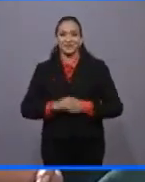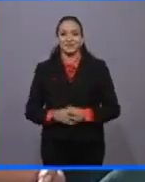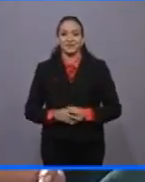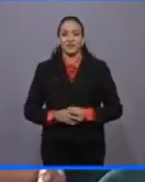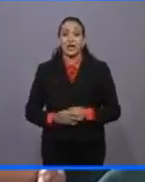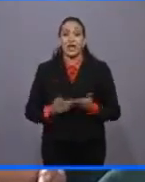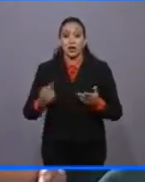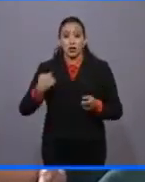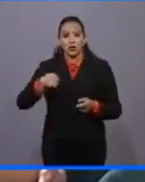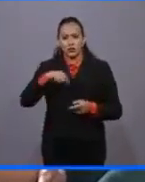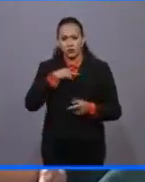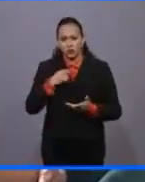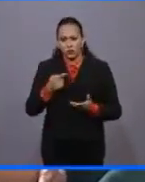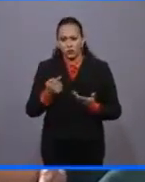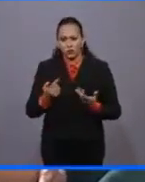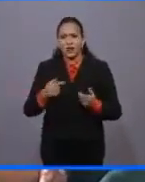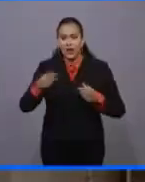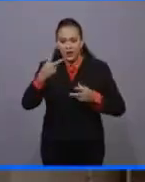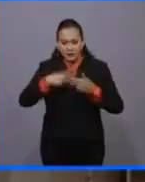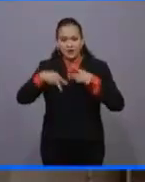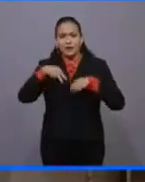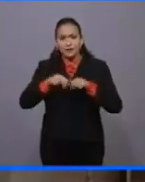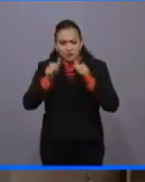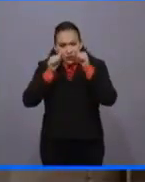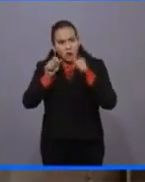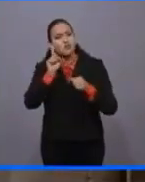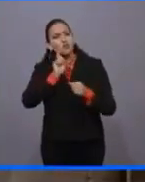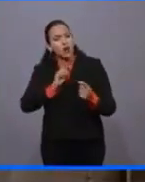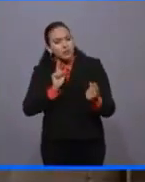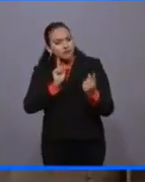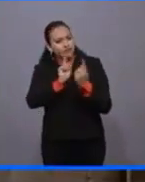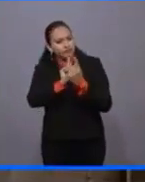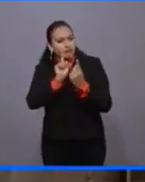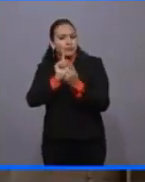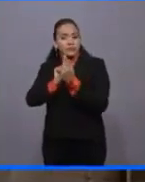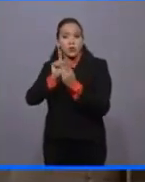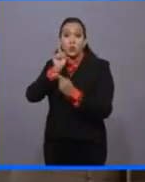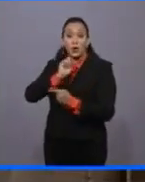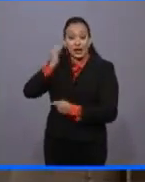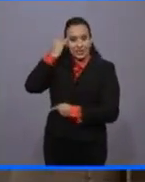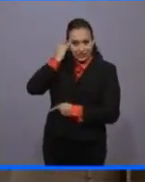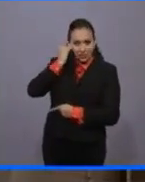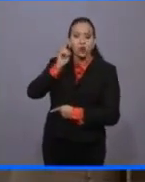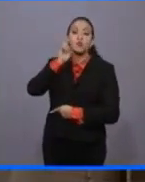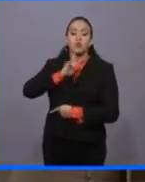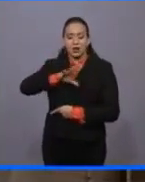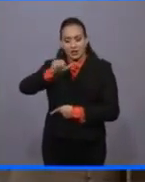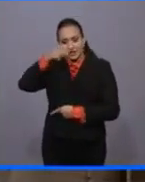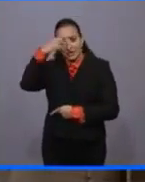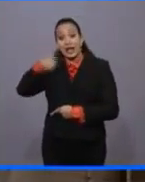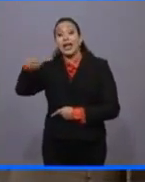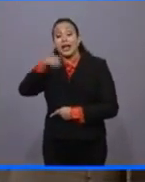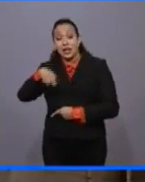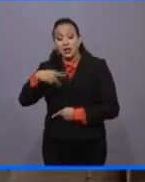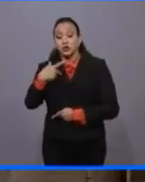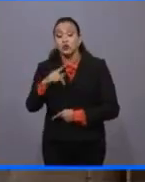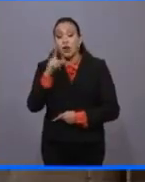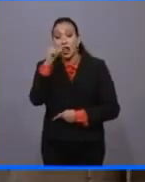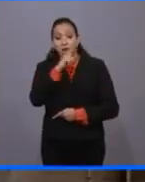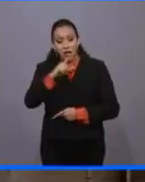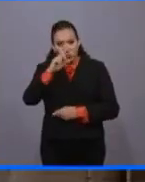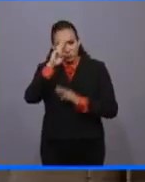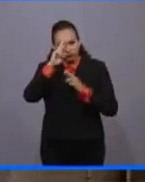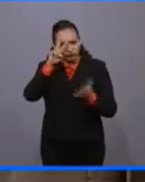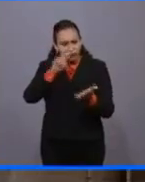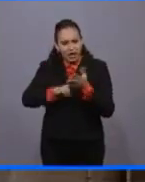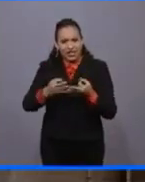no venimos solo a hablar, venimos a escuchar. Las mujeres indígenas y afromexicanas son guardianes de la lengua, de la tierra,